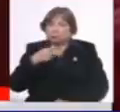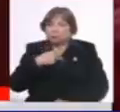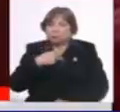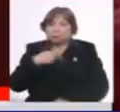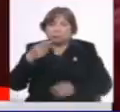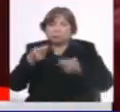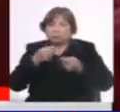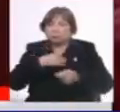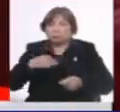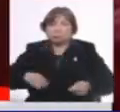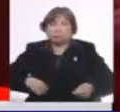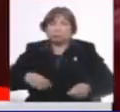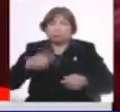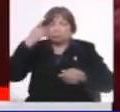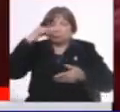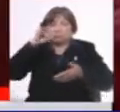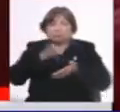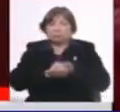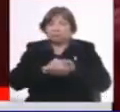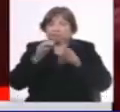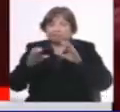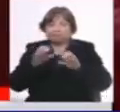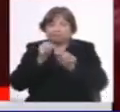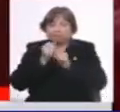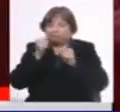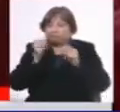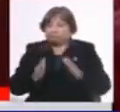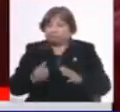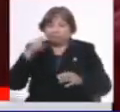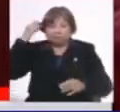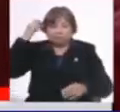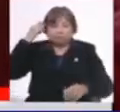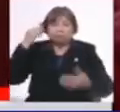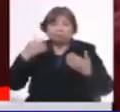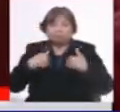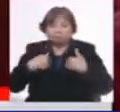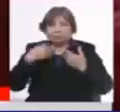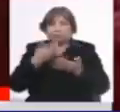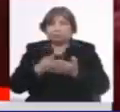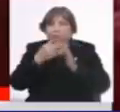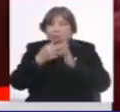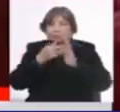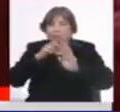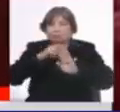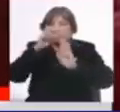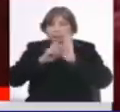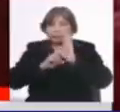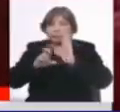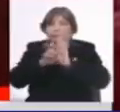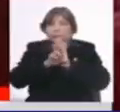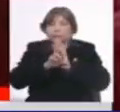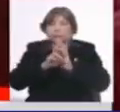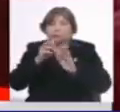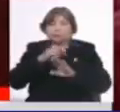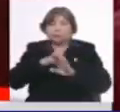el Ejecutivo, para crear estabilidad política, hemos presentado un proyecto de ley.